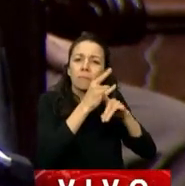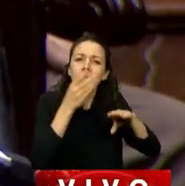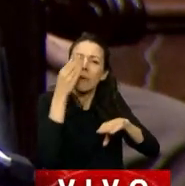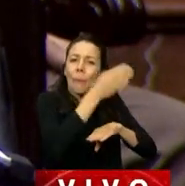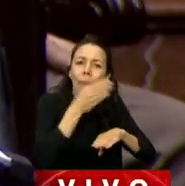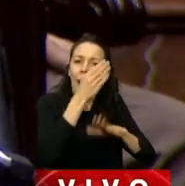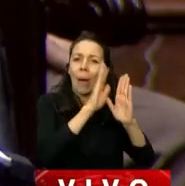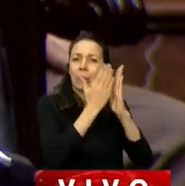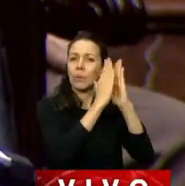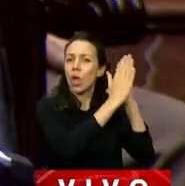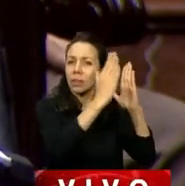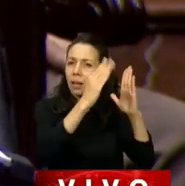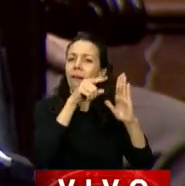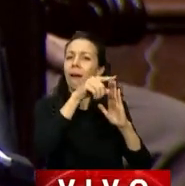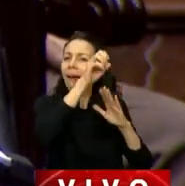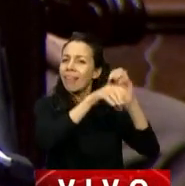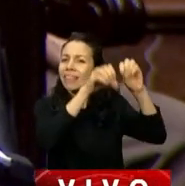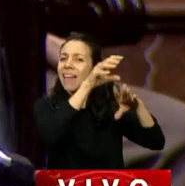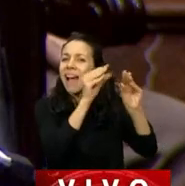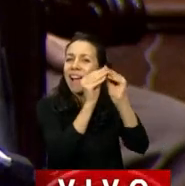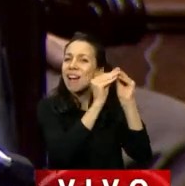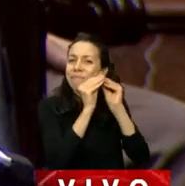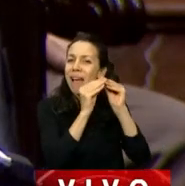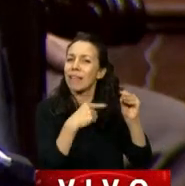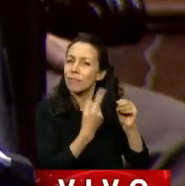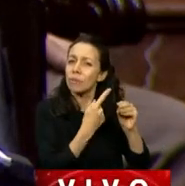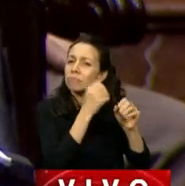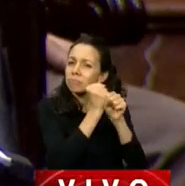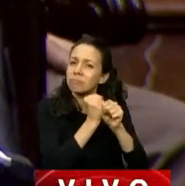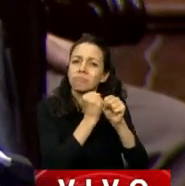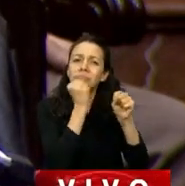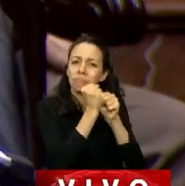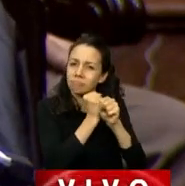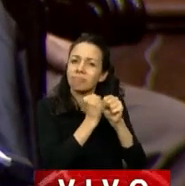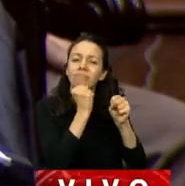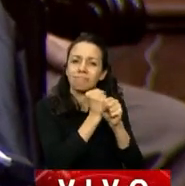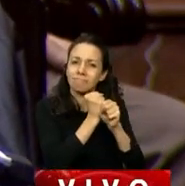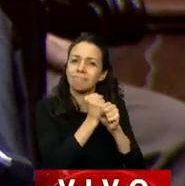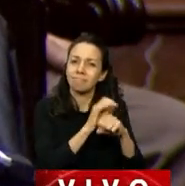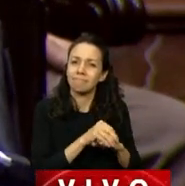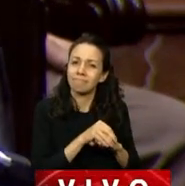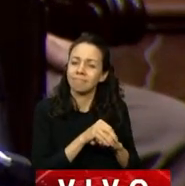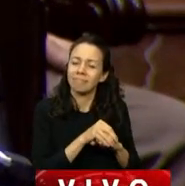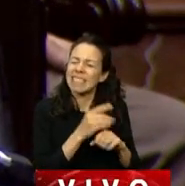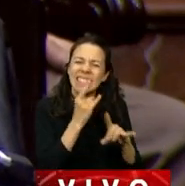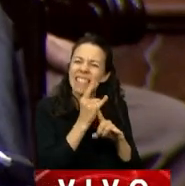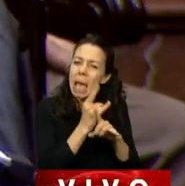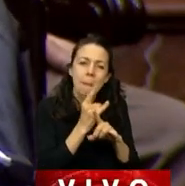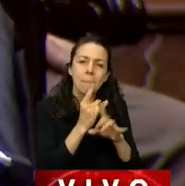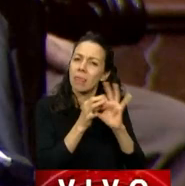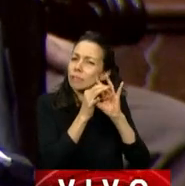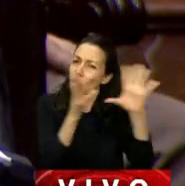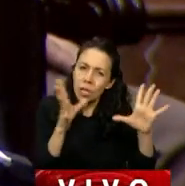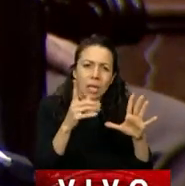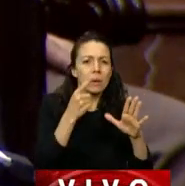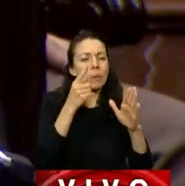que están ahí nuestras compañeras y compañeros trabajando al pie del cañón cada día, abriendo